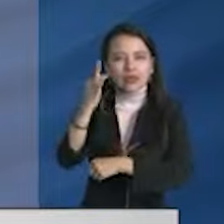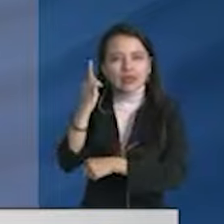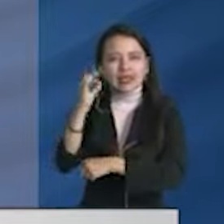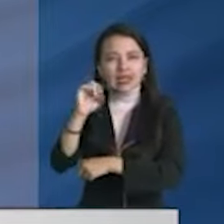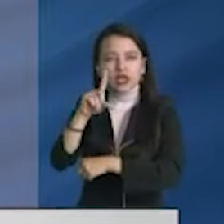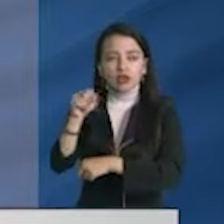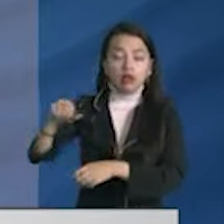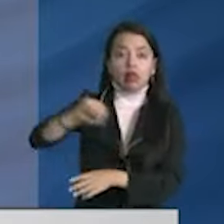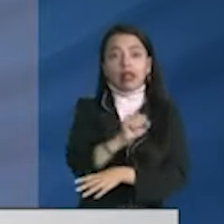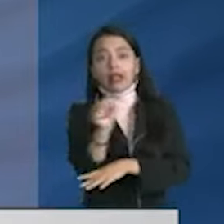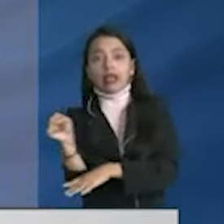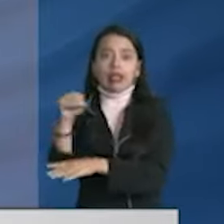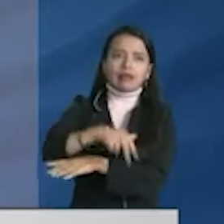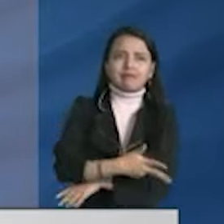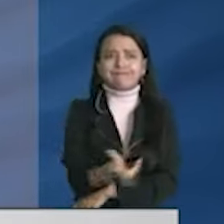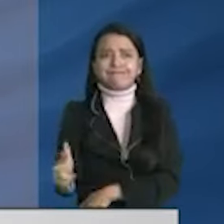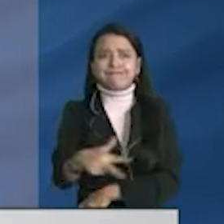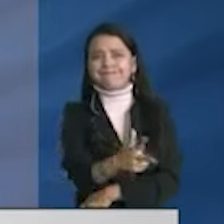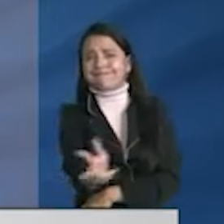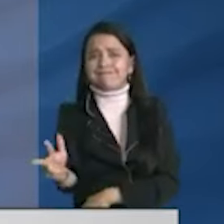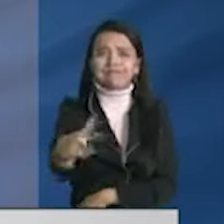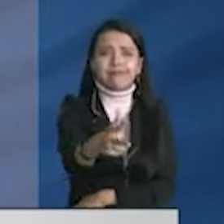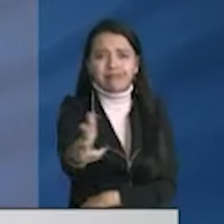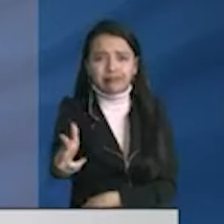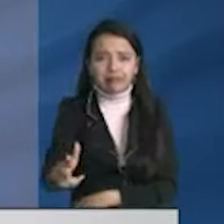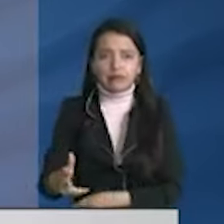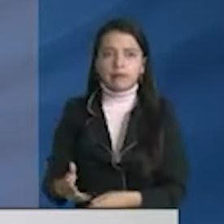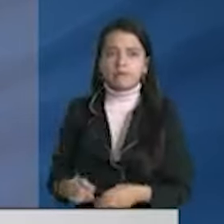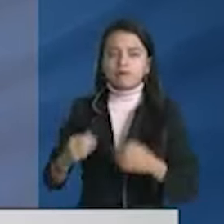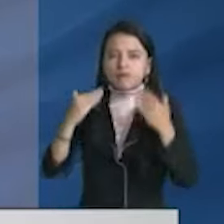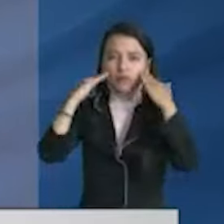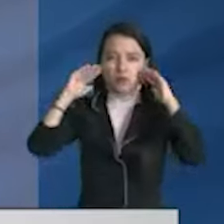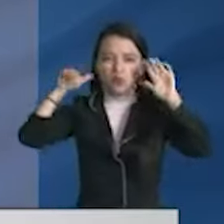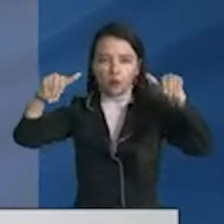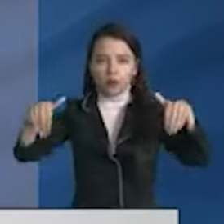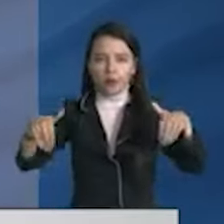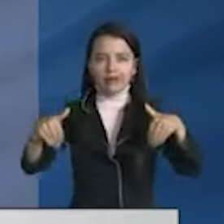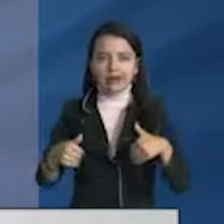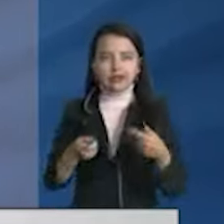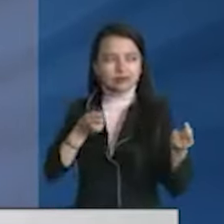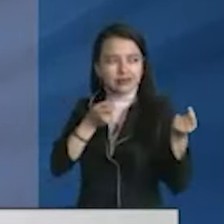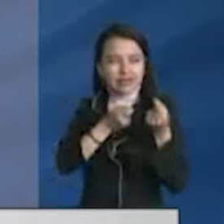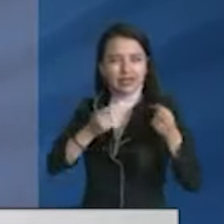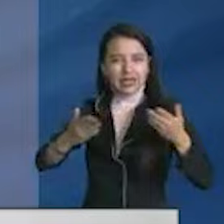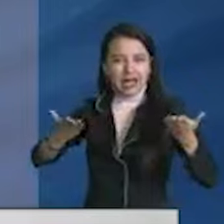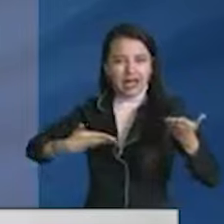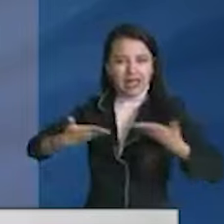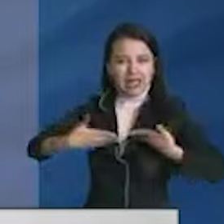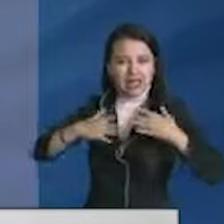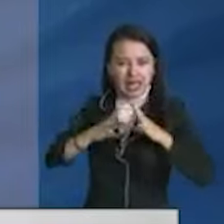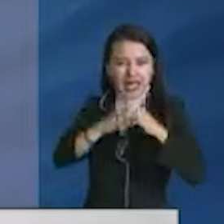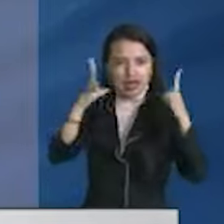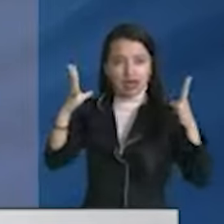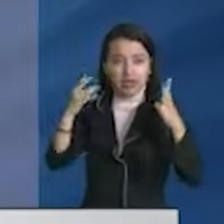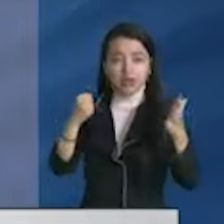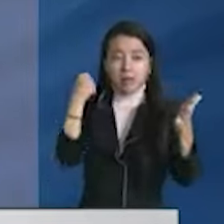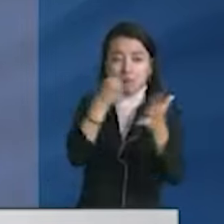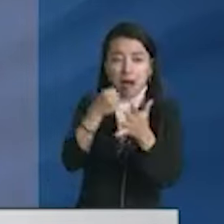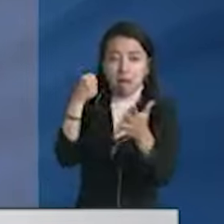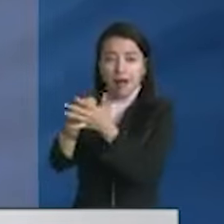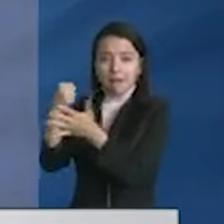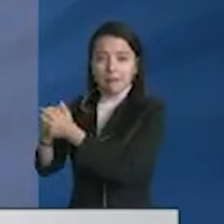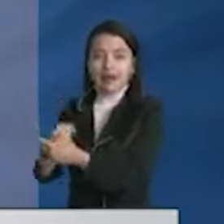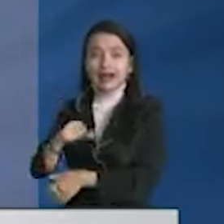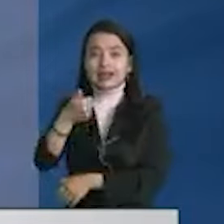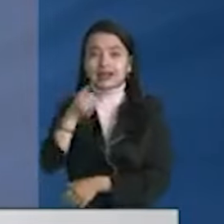el control en el barrio El Poblado, en la calle Décima, a la altura de un centro comercial, y luego impactó con otros 14